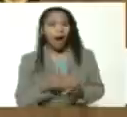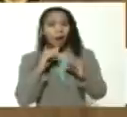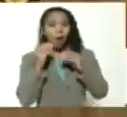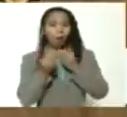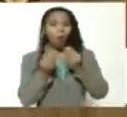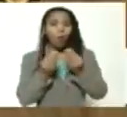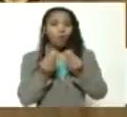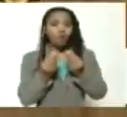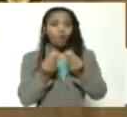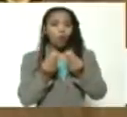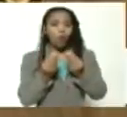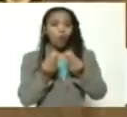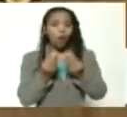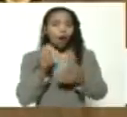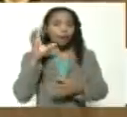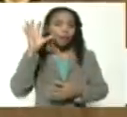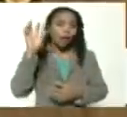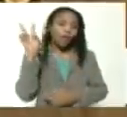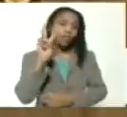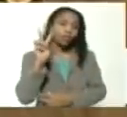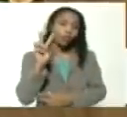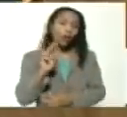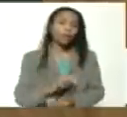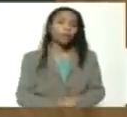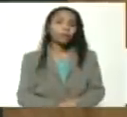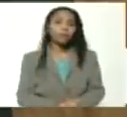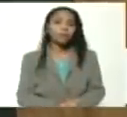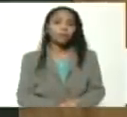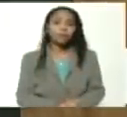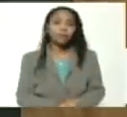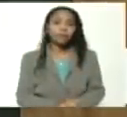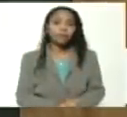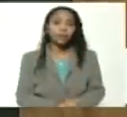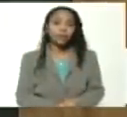Estado venezolano, como un todo,